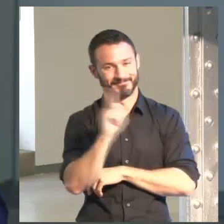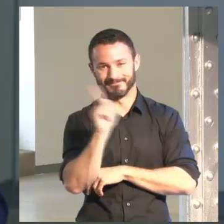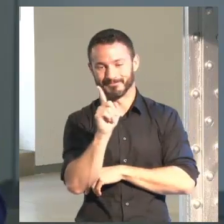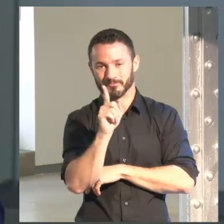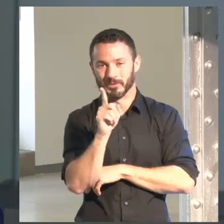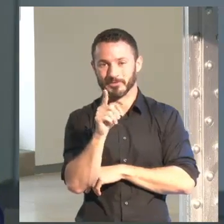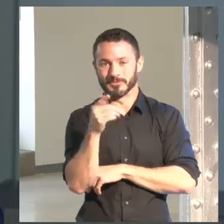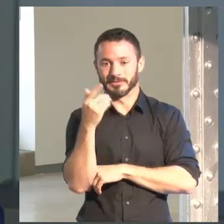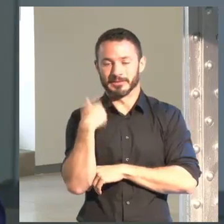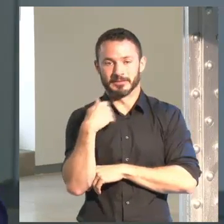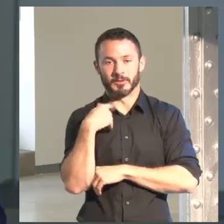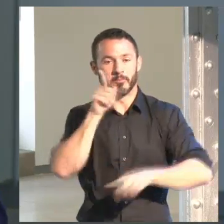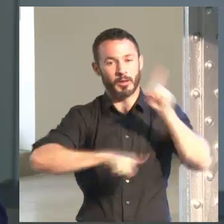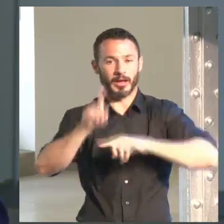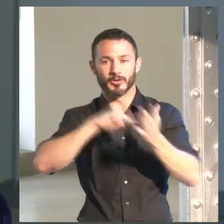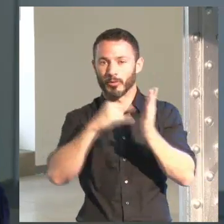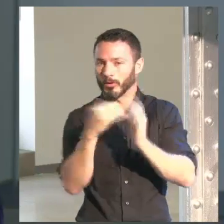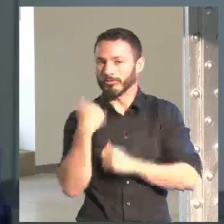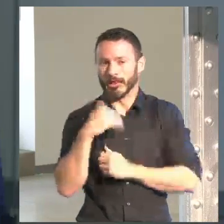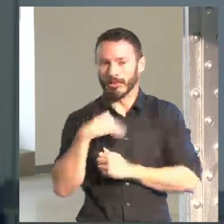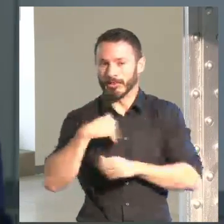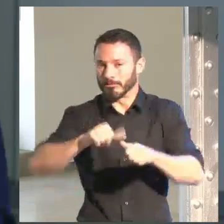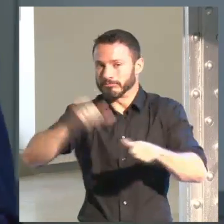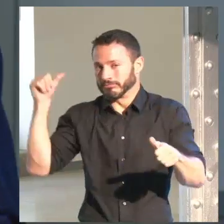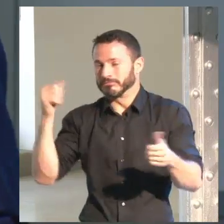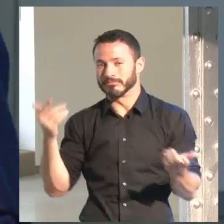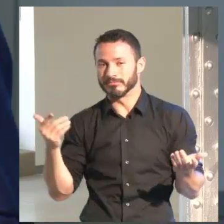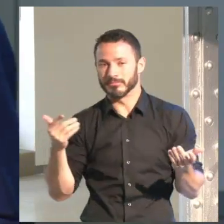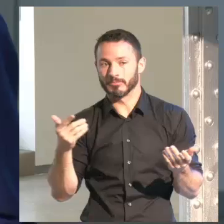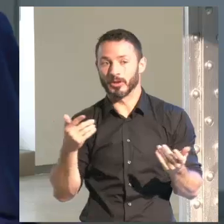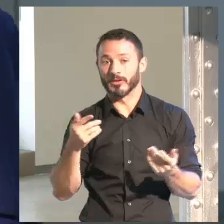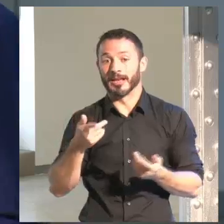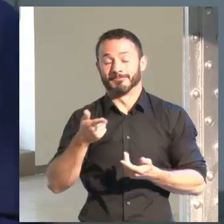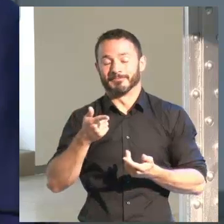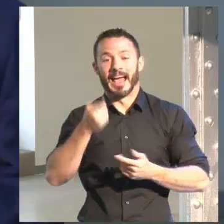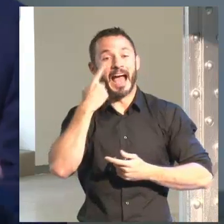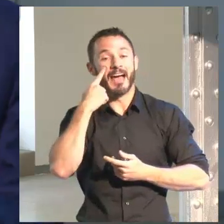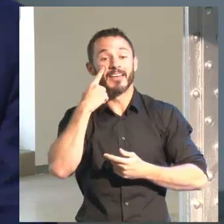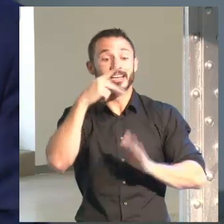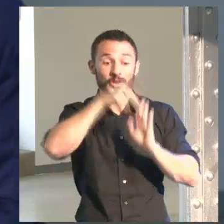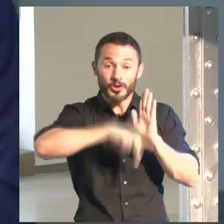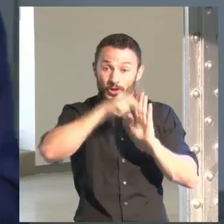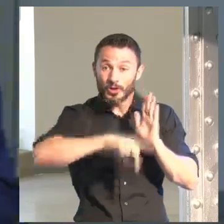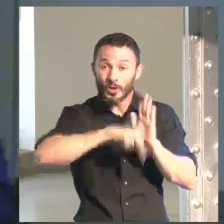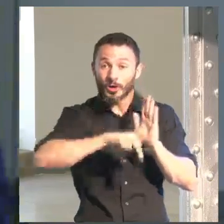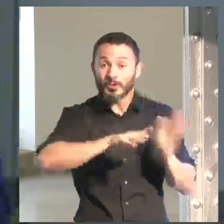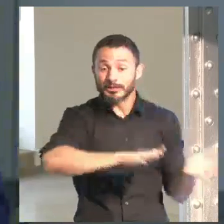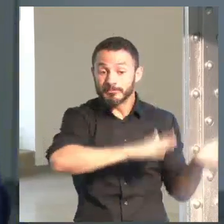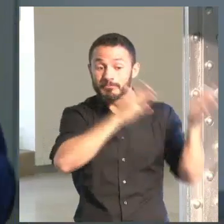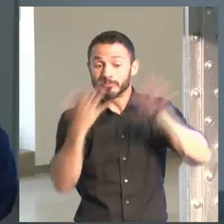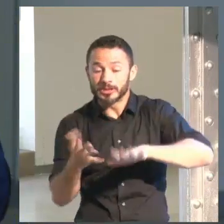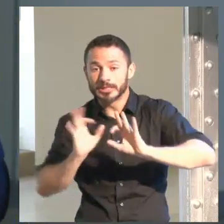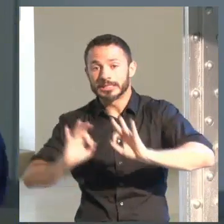problemas que están resueltos hace tiempo. Lo que hay que entender es cómo aplicar esas normas y esos principios al mundo